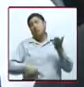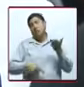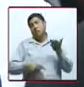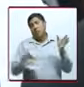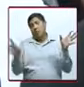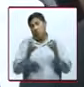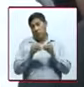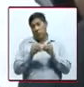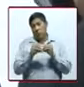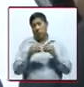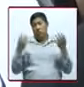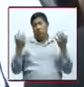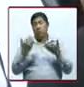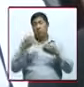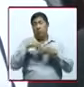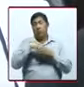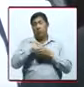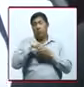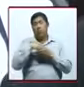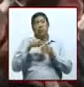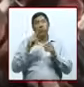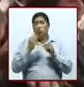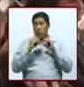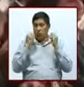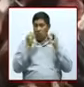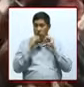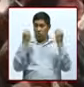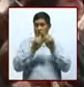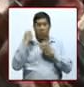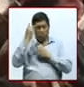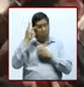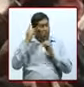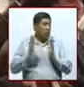a una reunión interna con organizaciones políticas.